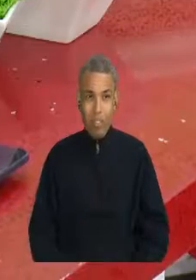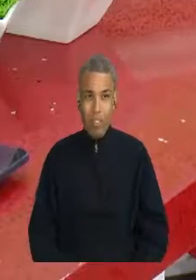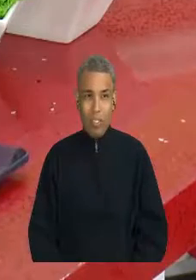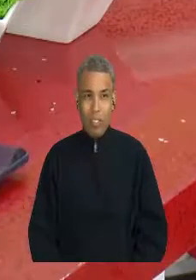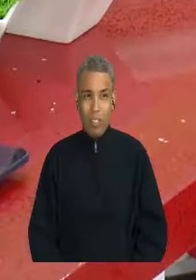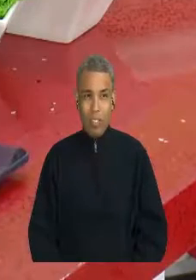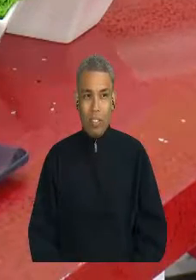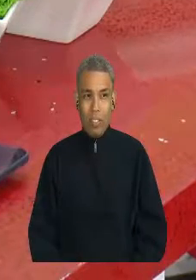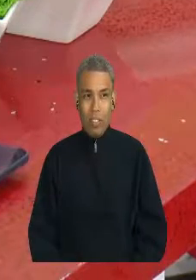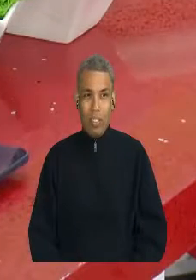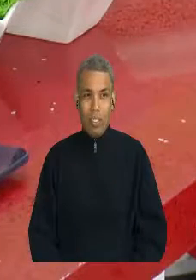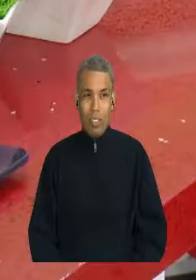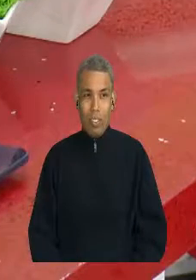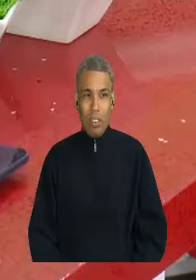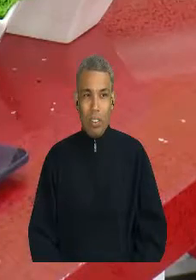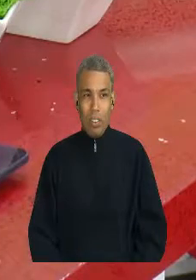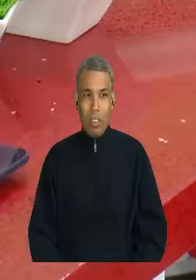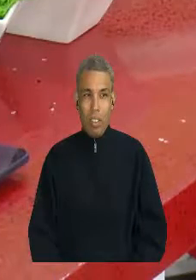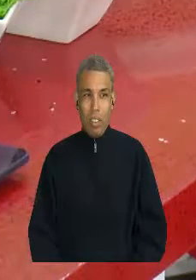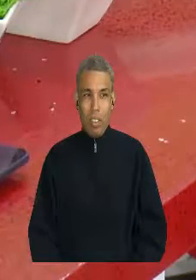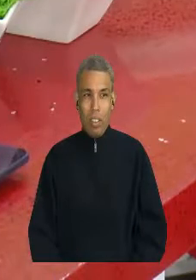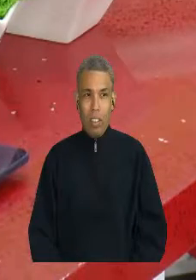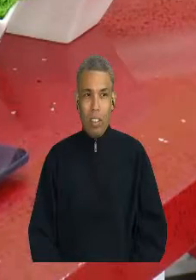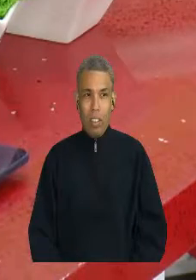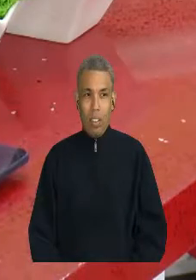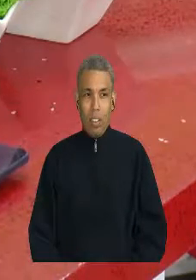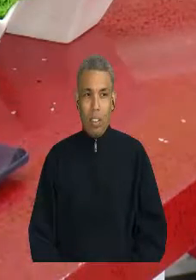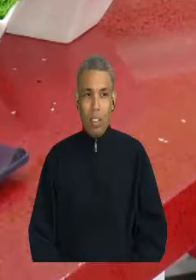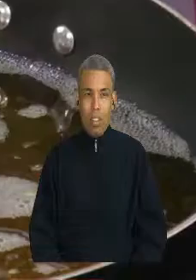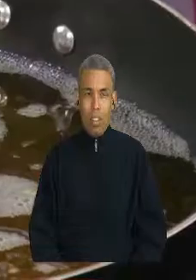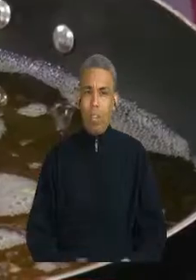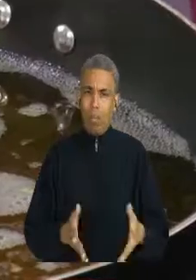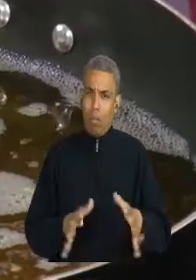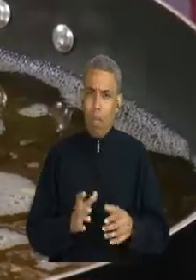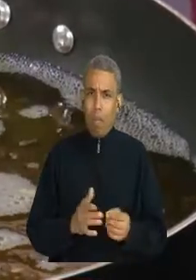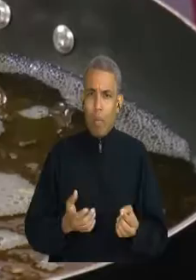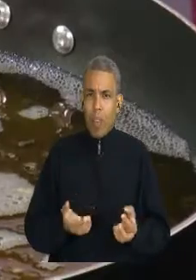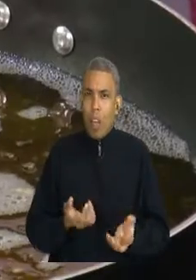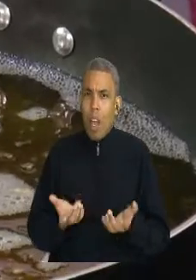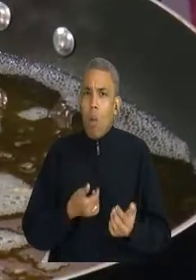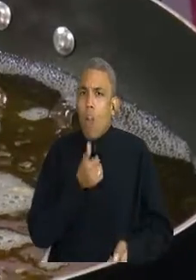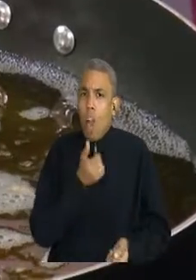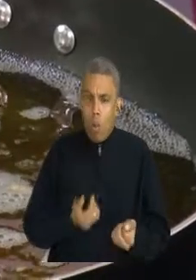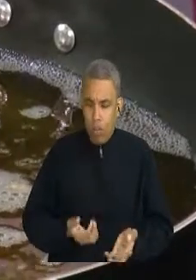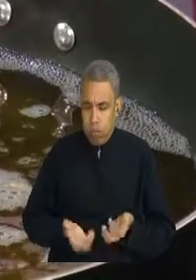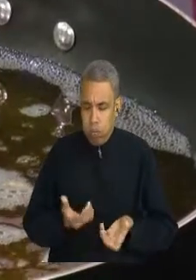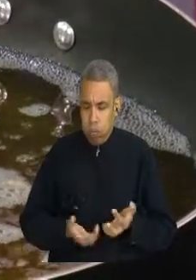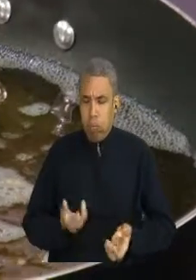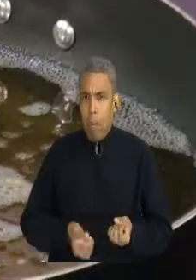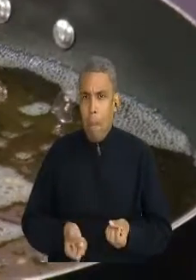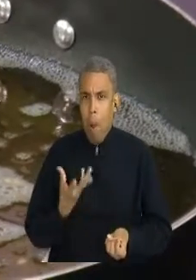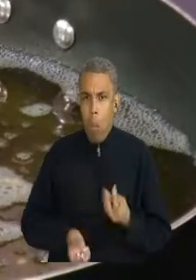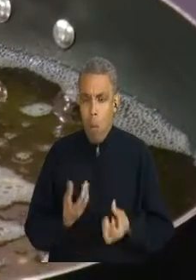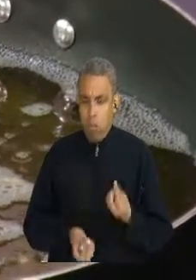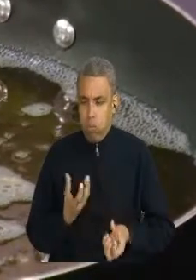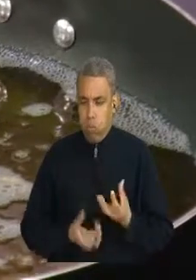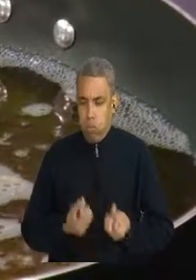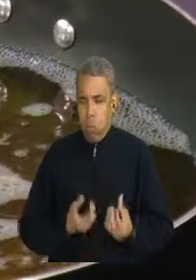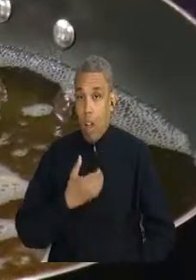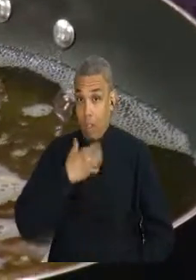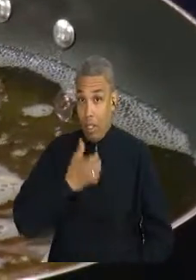ebullición, está ya en 100. 100, sí, más o menos. Esa es la temperatura que normalmente coge nuestra